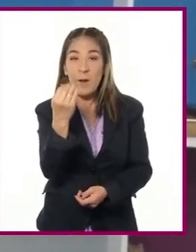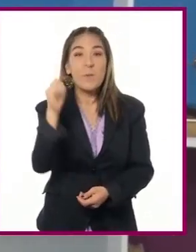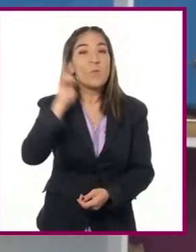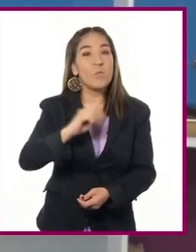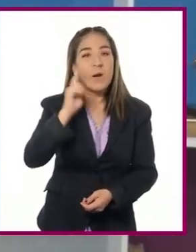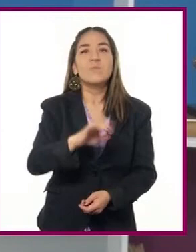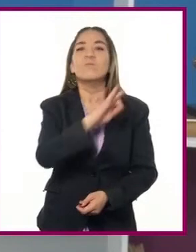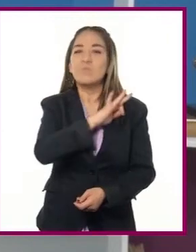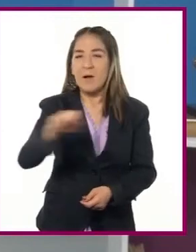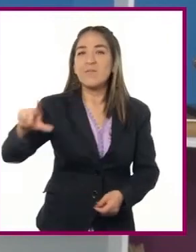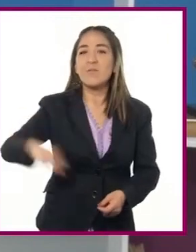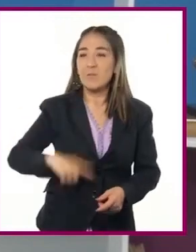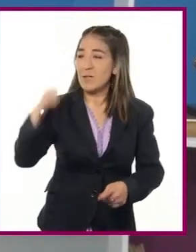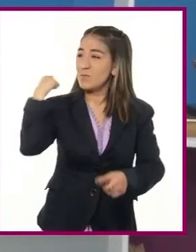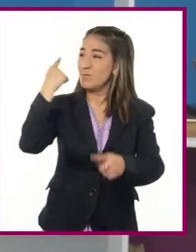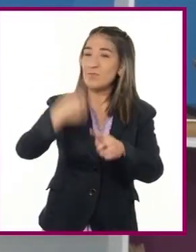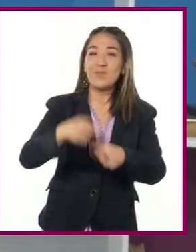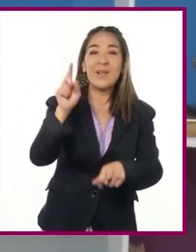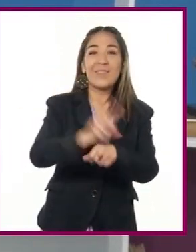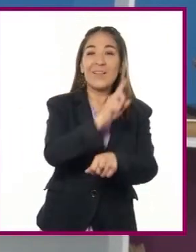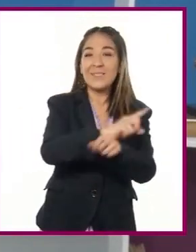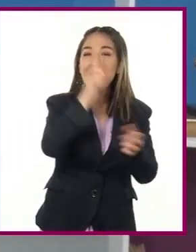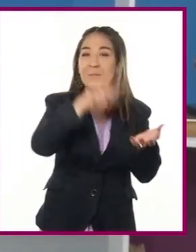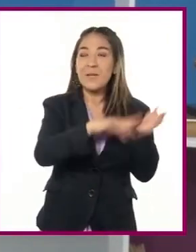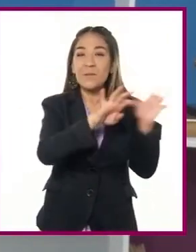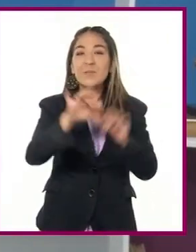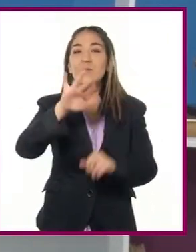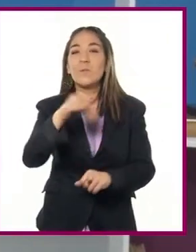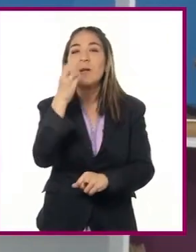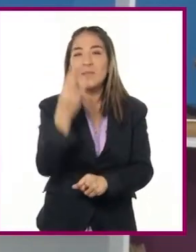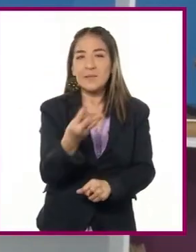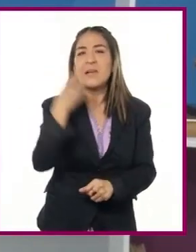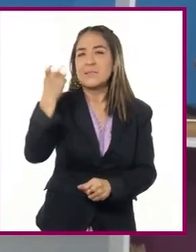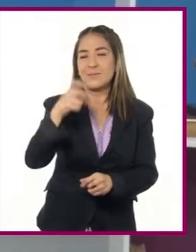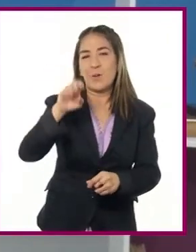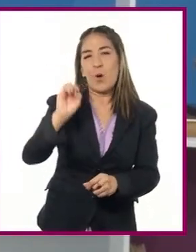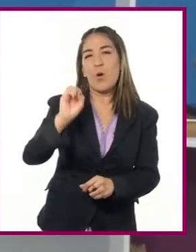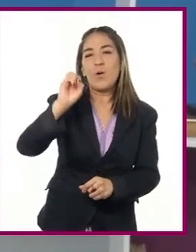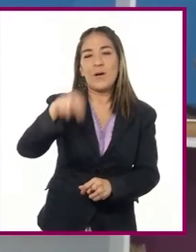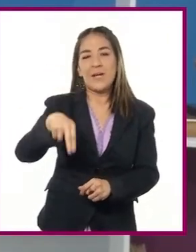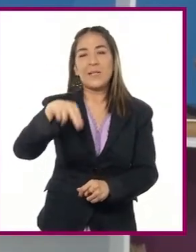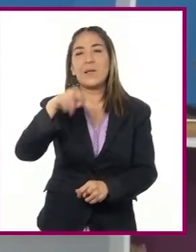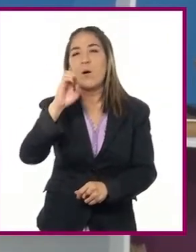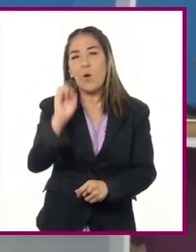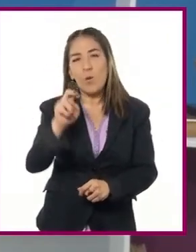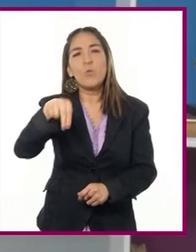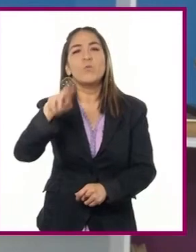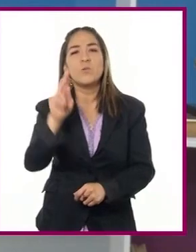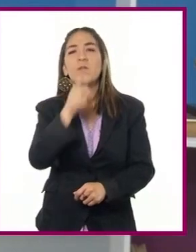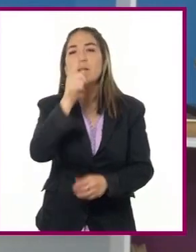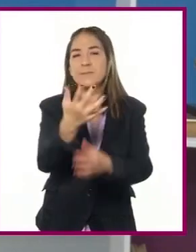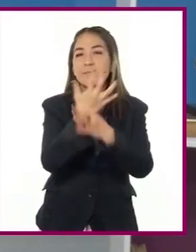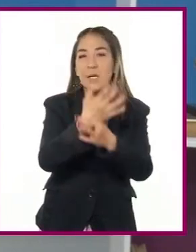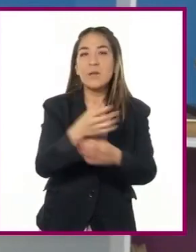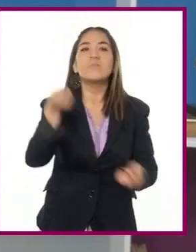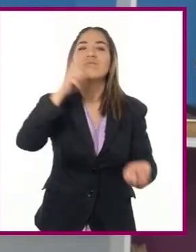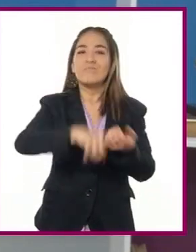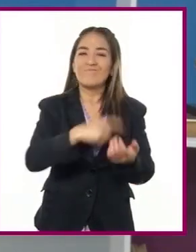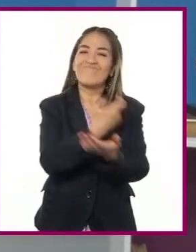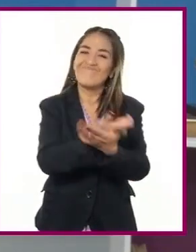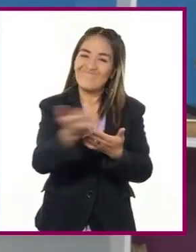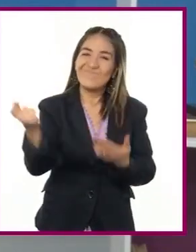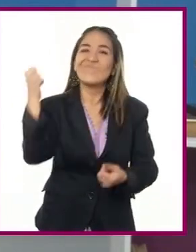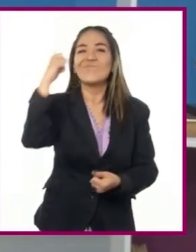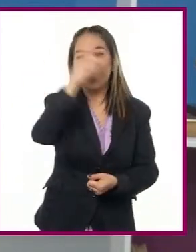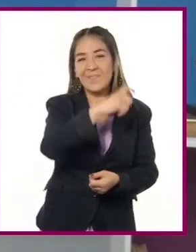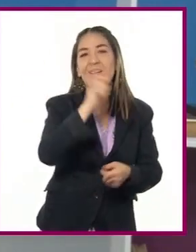desde 1953. De acuerdo con la Organización de las Naciones Unidas, persiste la brecha salarial. En